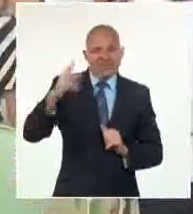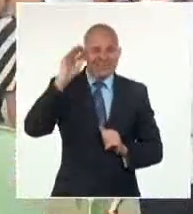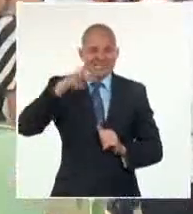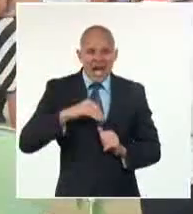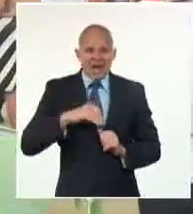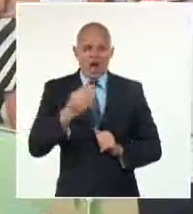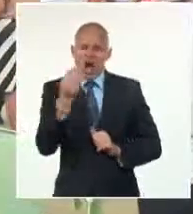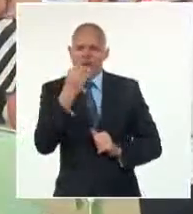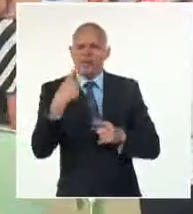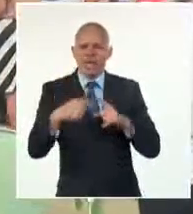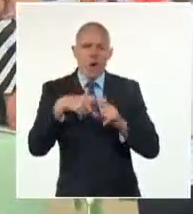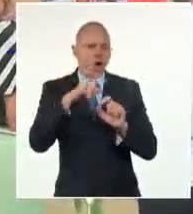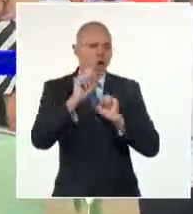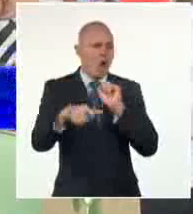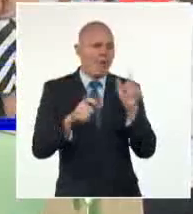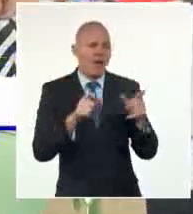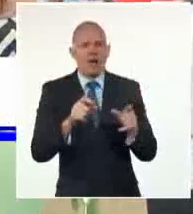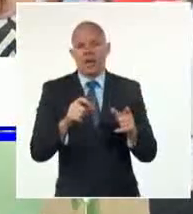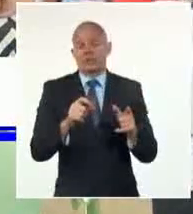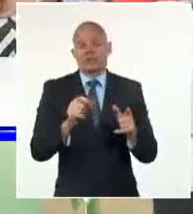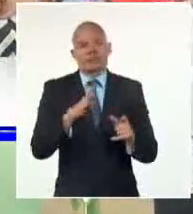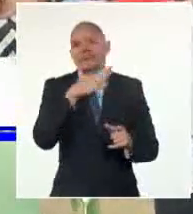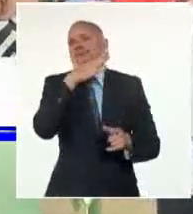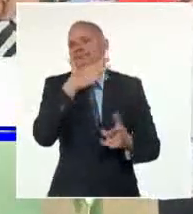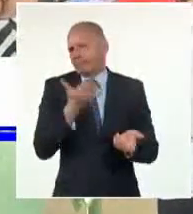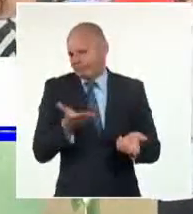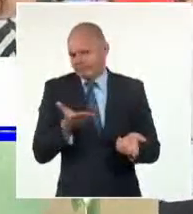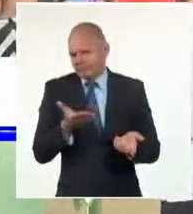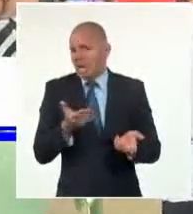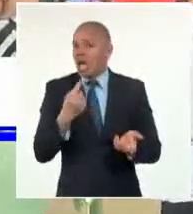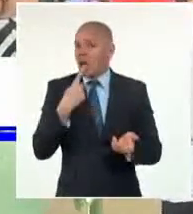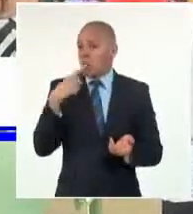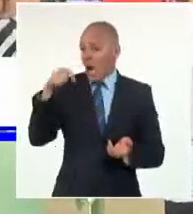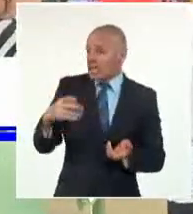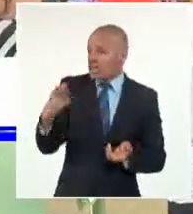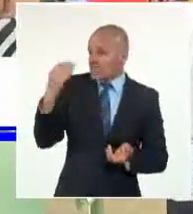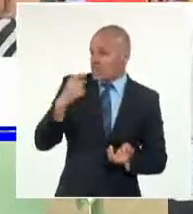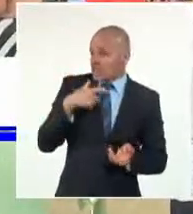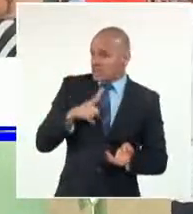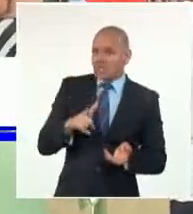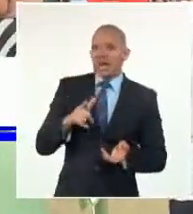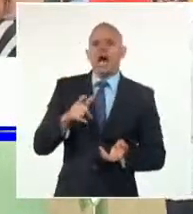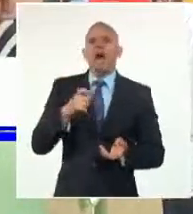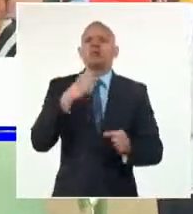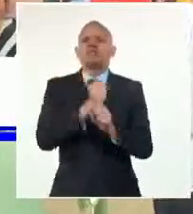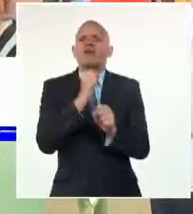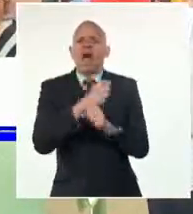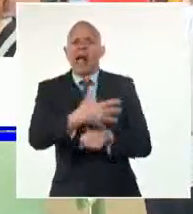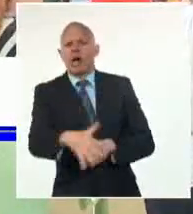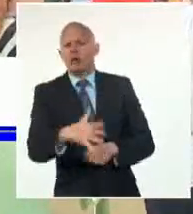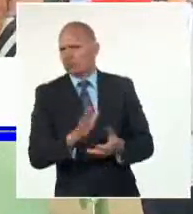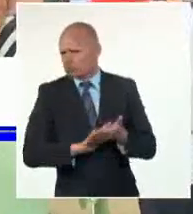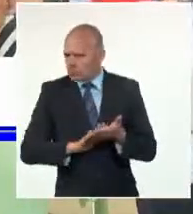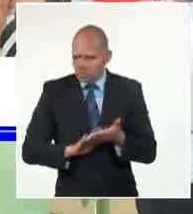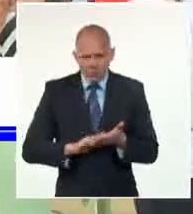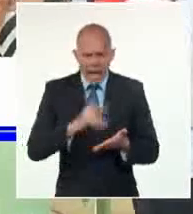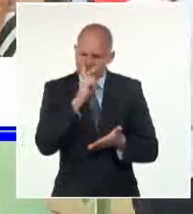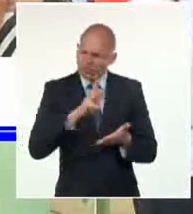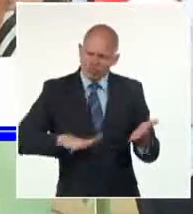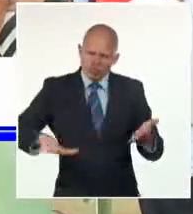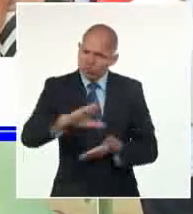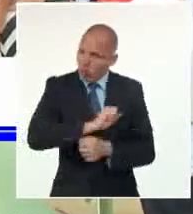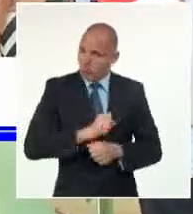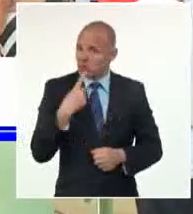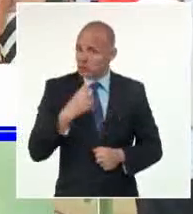ningún trabajador va a quedar desamparado. Aquí también se dijo de que hay posibilidades de ampliar el